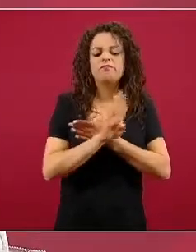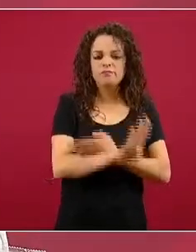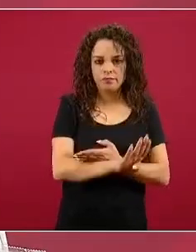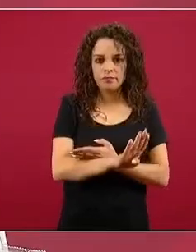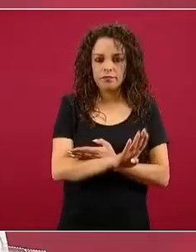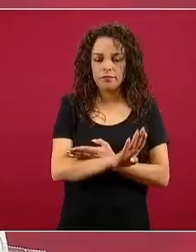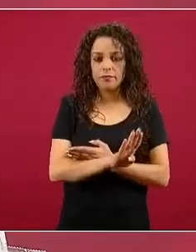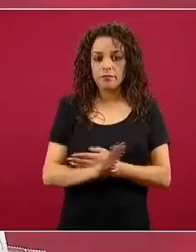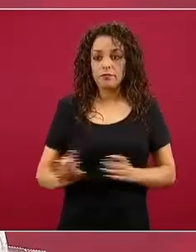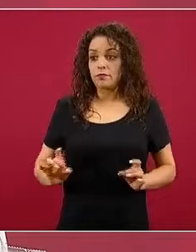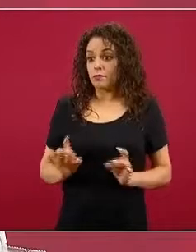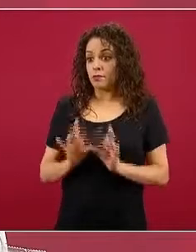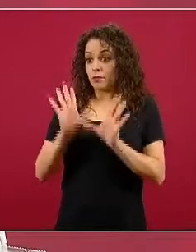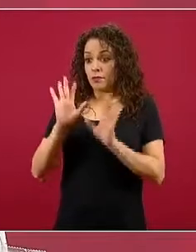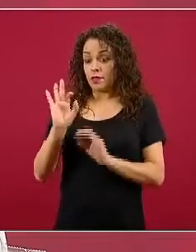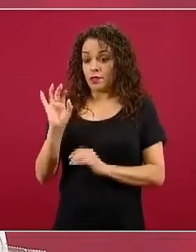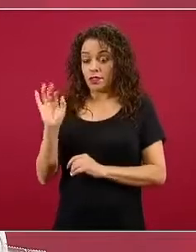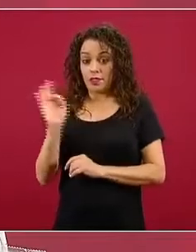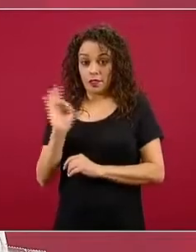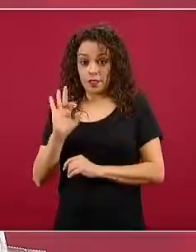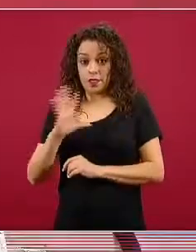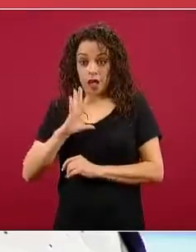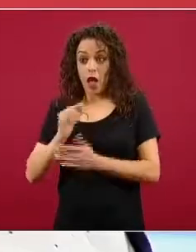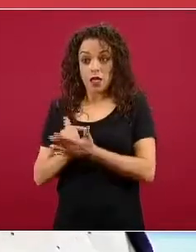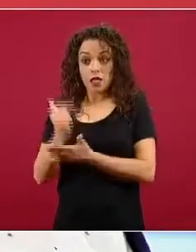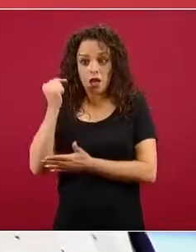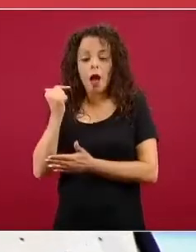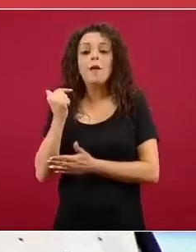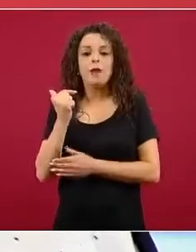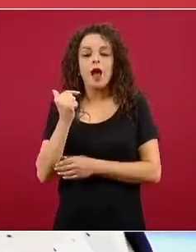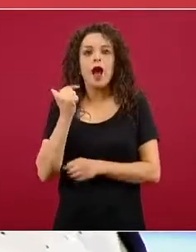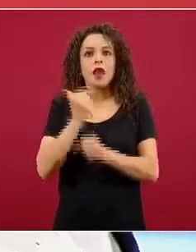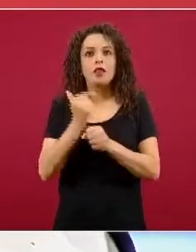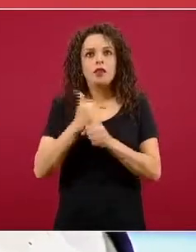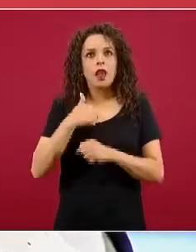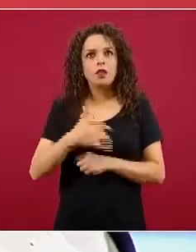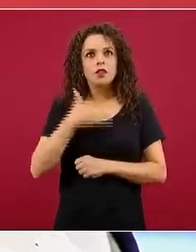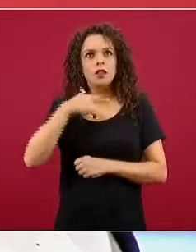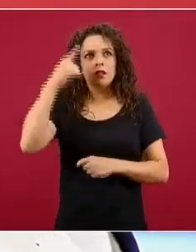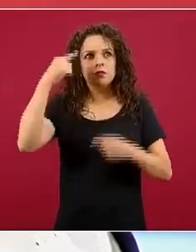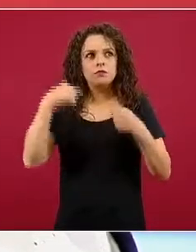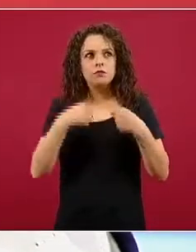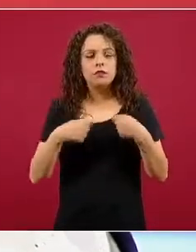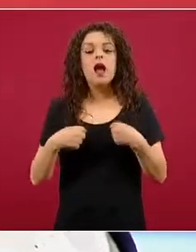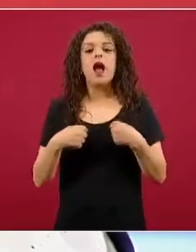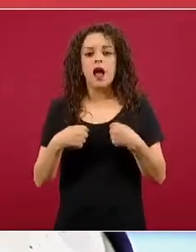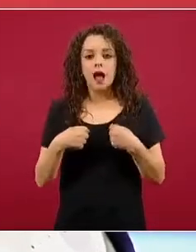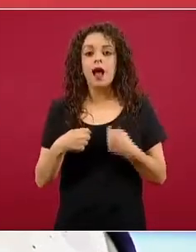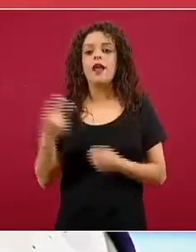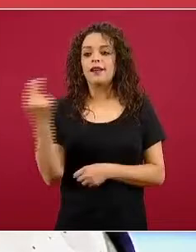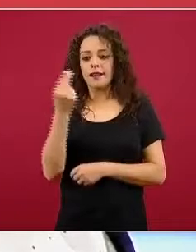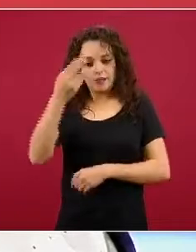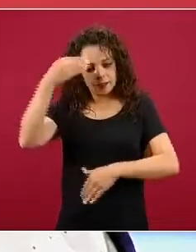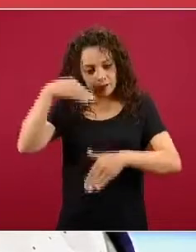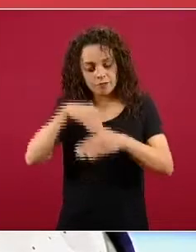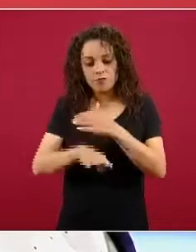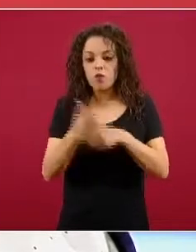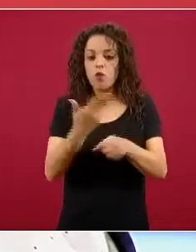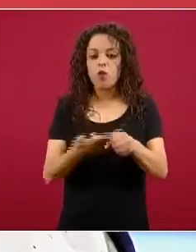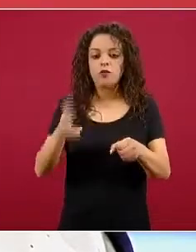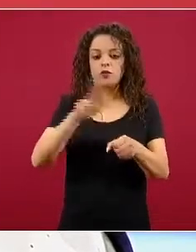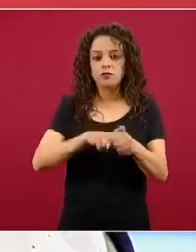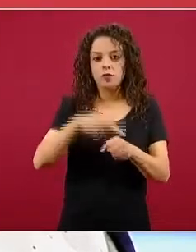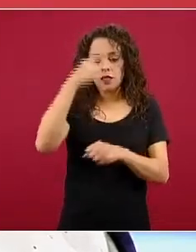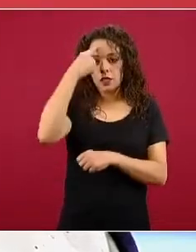reconocer los casos, los datos de gravedad y cuándo acercarse a un servicio de salud para